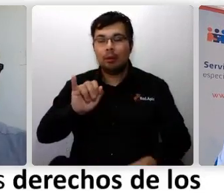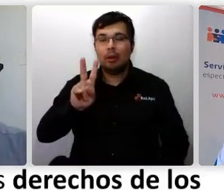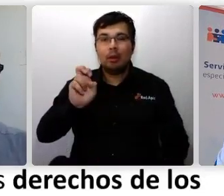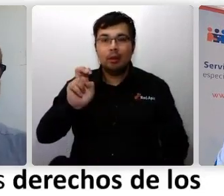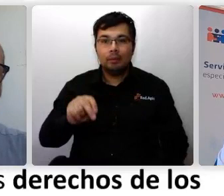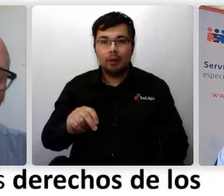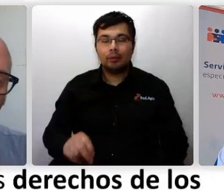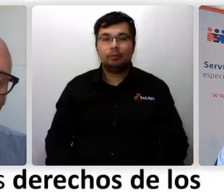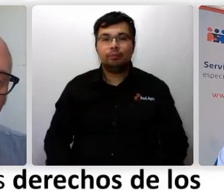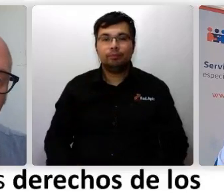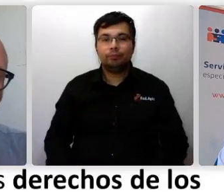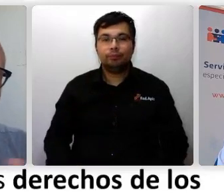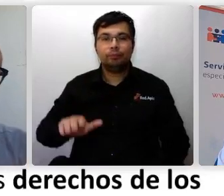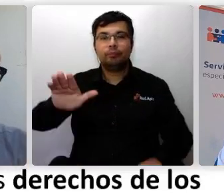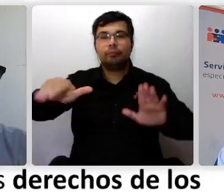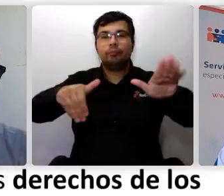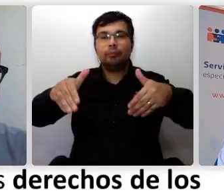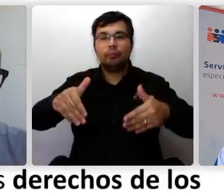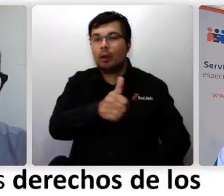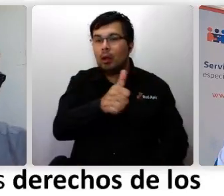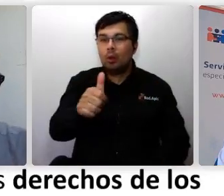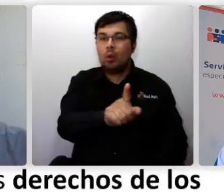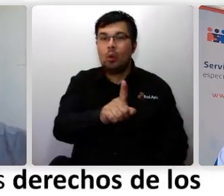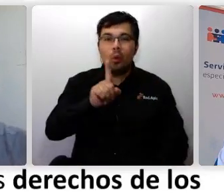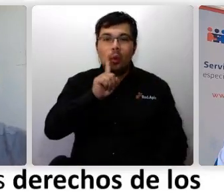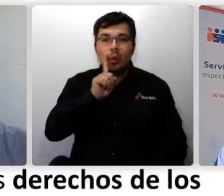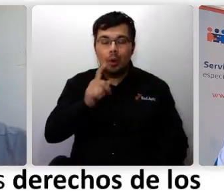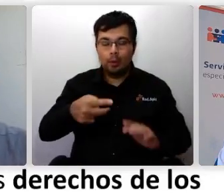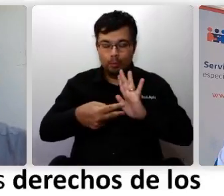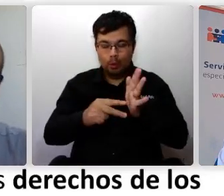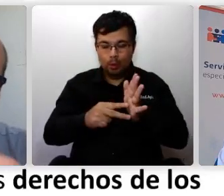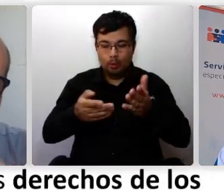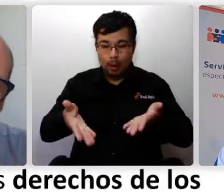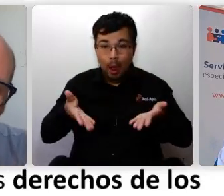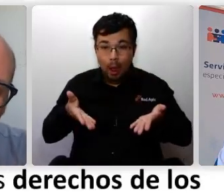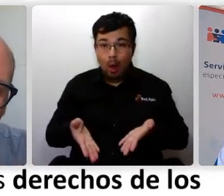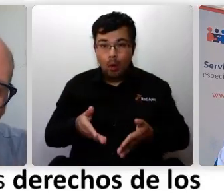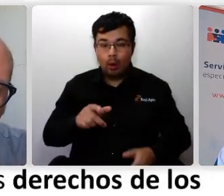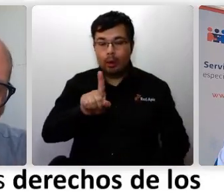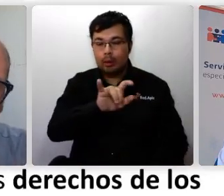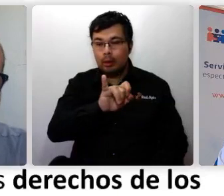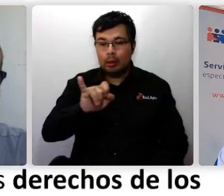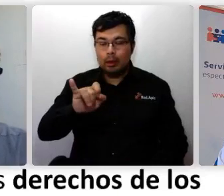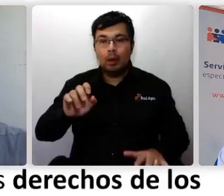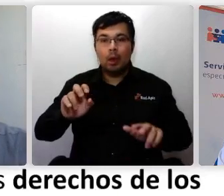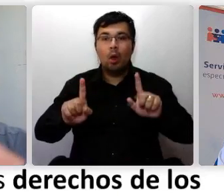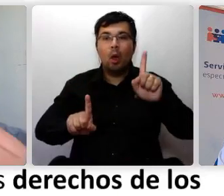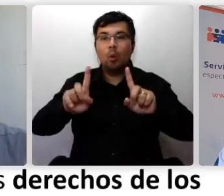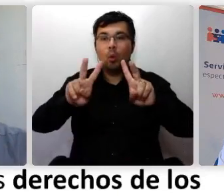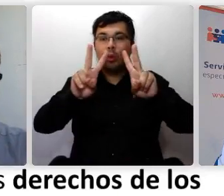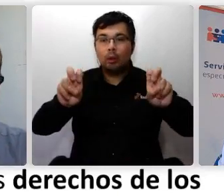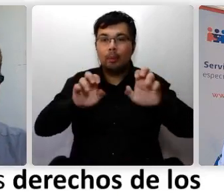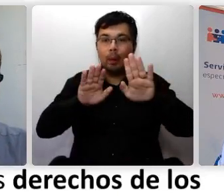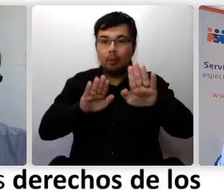llamado es a todos los que tengan un tema puntual con servicio impuesto interno o alguna asesoría en el tema del emprendimiento.